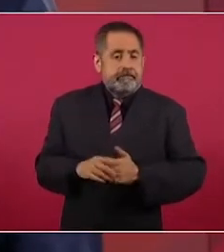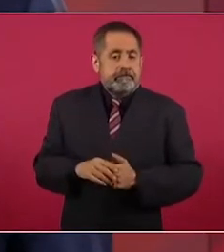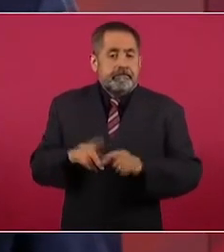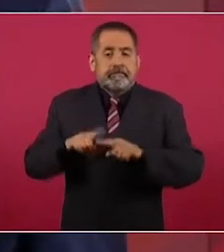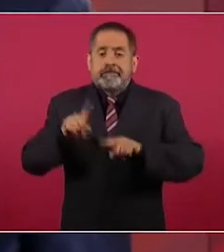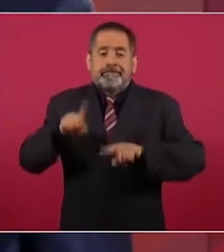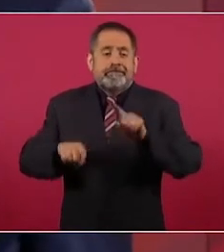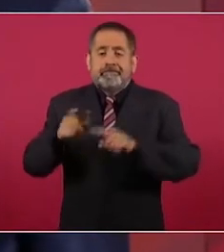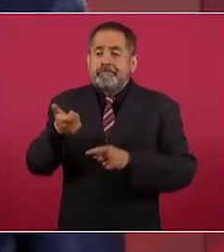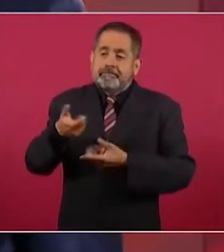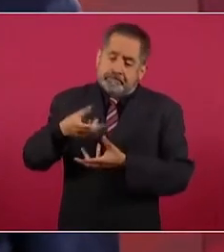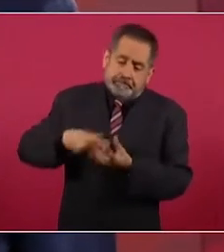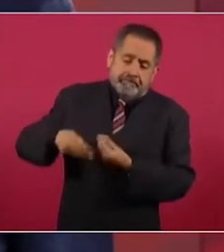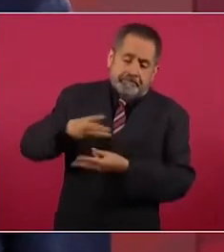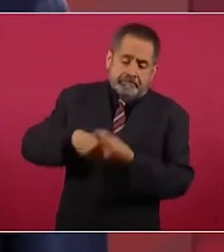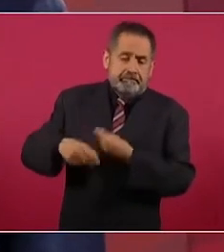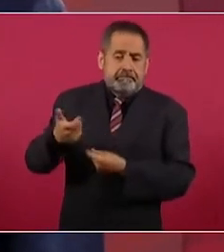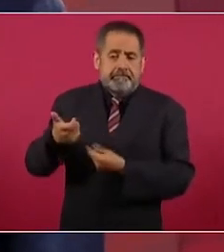sus finanzas,